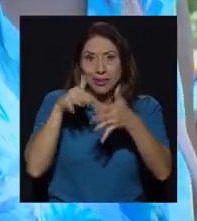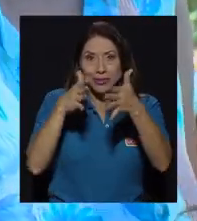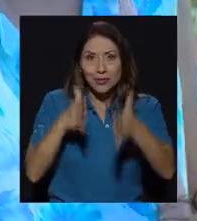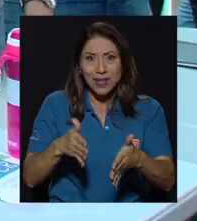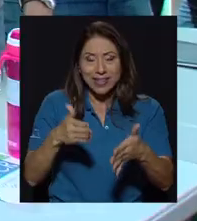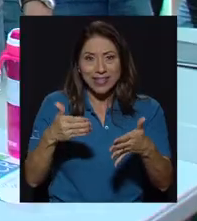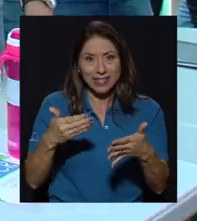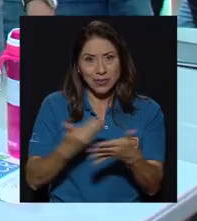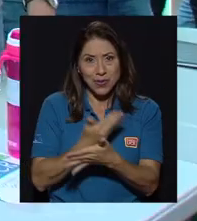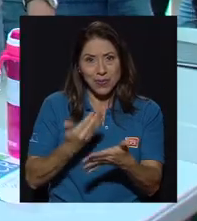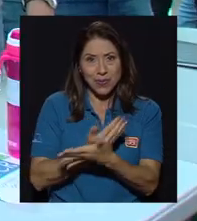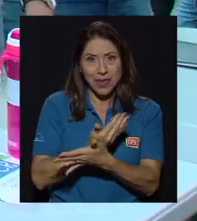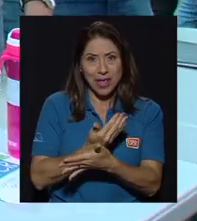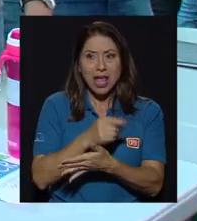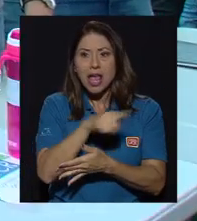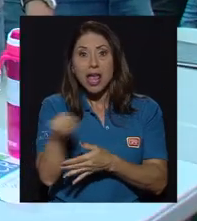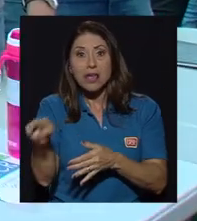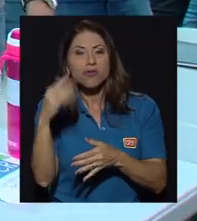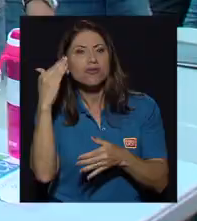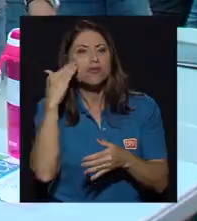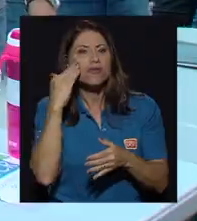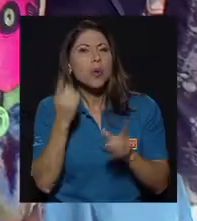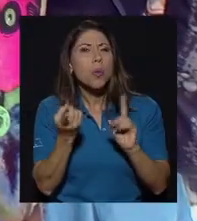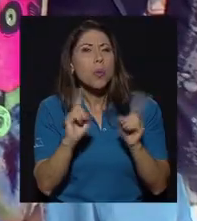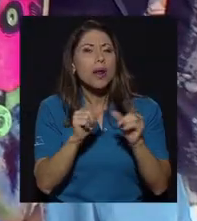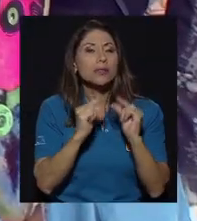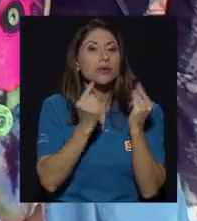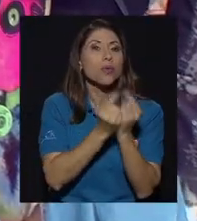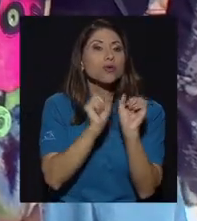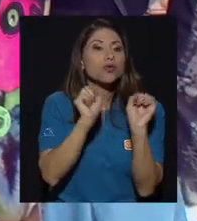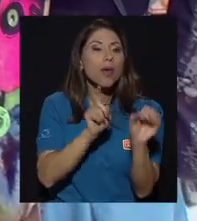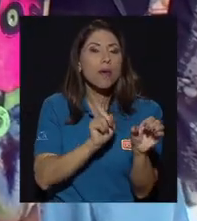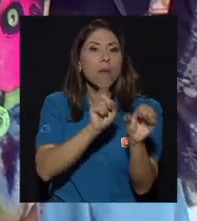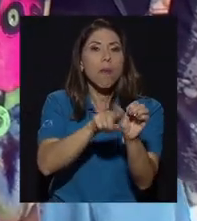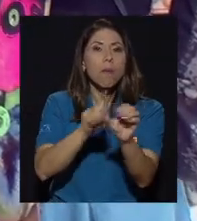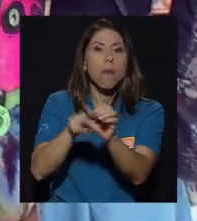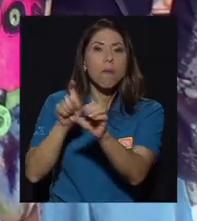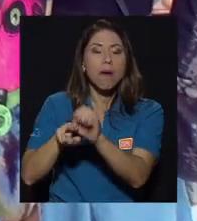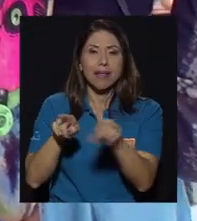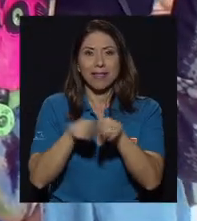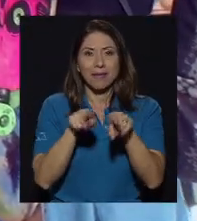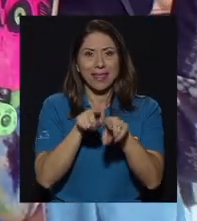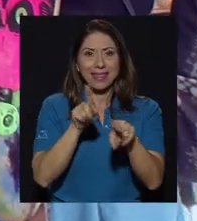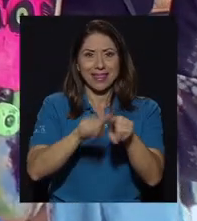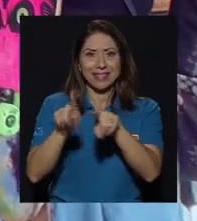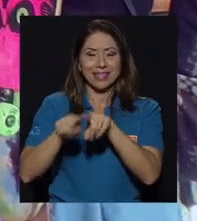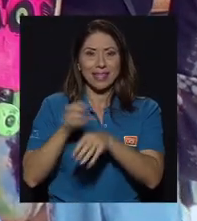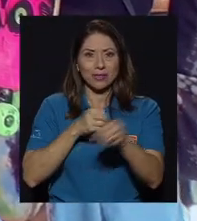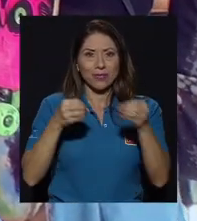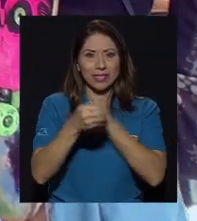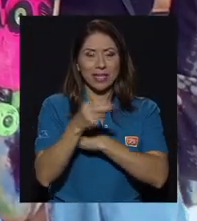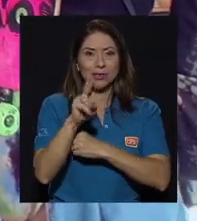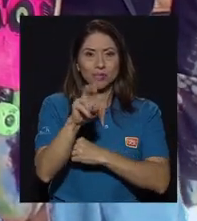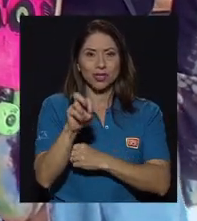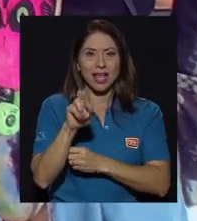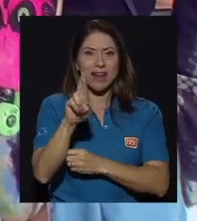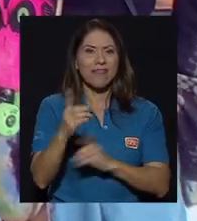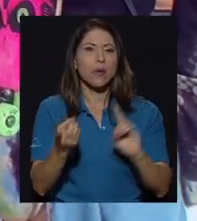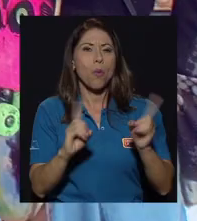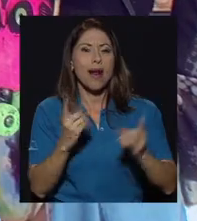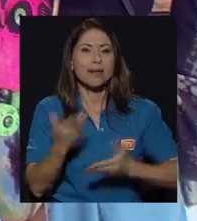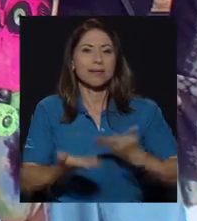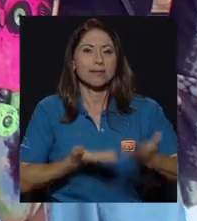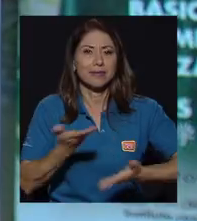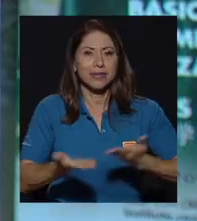nuevo ingreso, las agrupaciones a las que pueden unirse y los servicios ofrecidos en las distintas oficinas de la UCR. Estamos